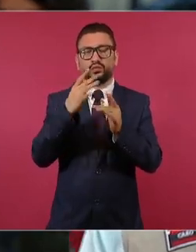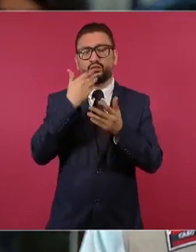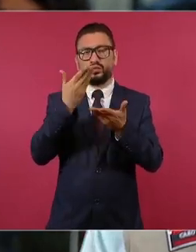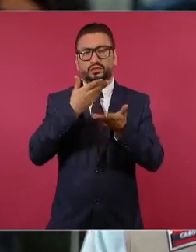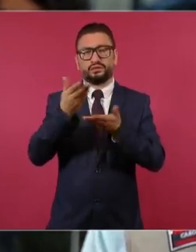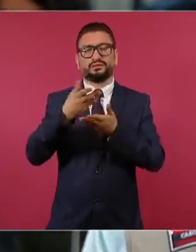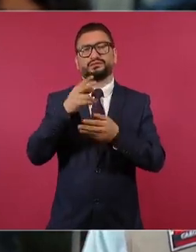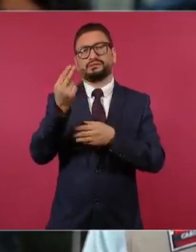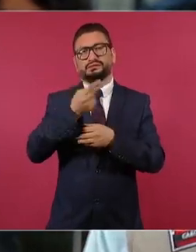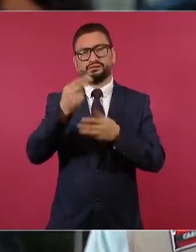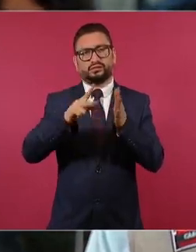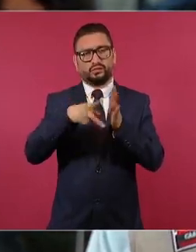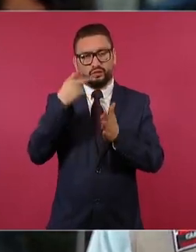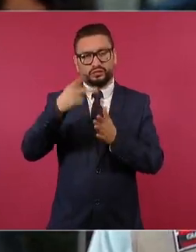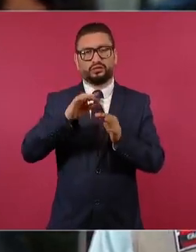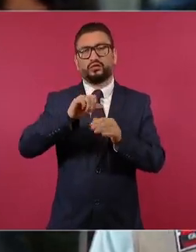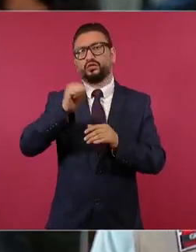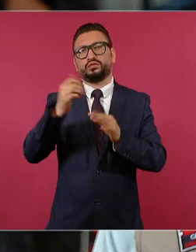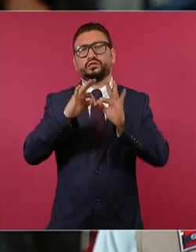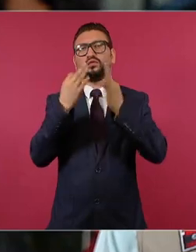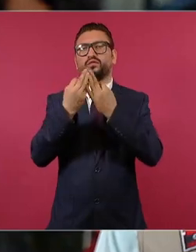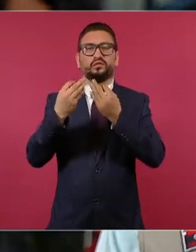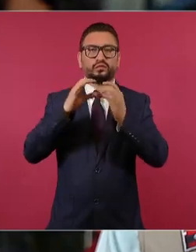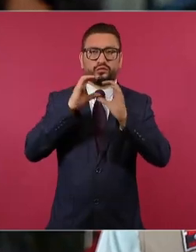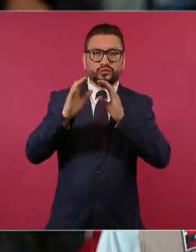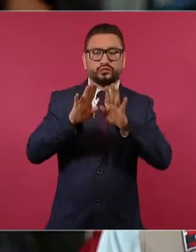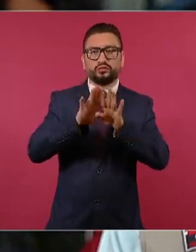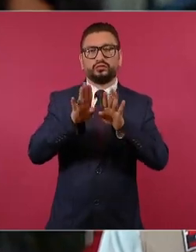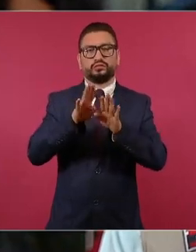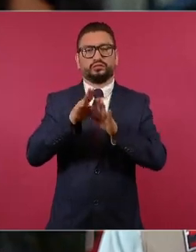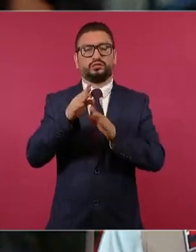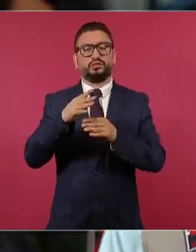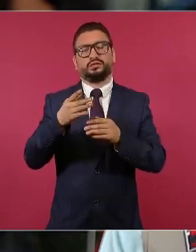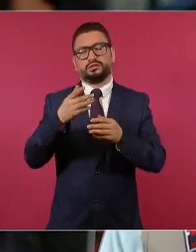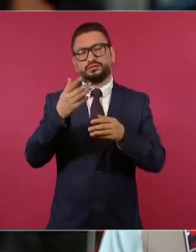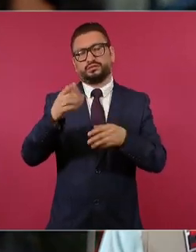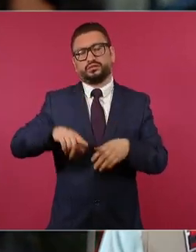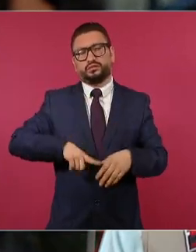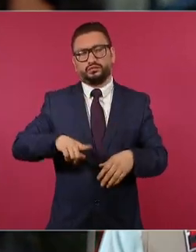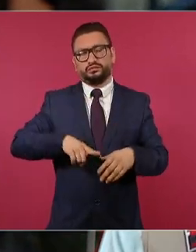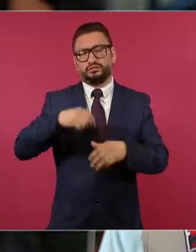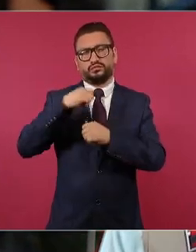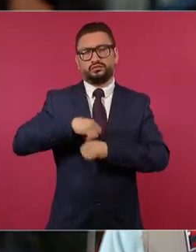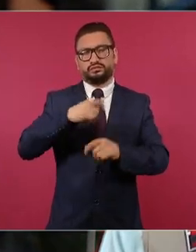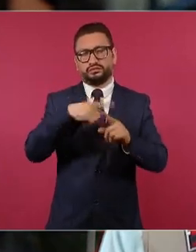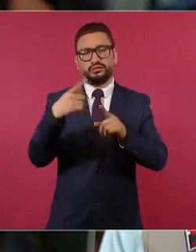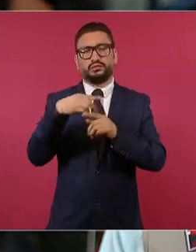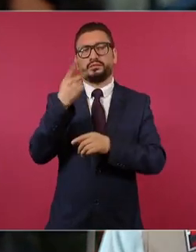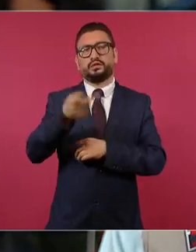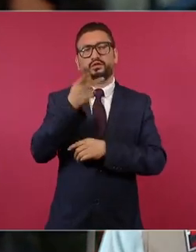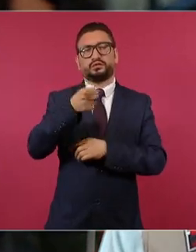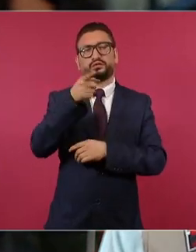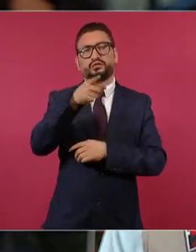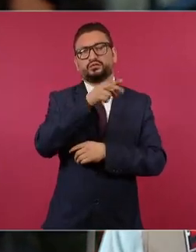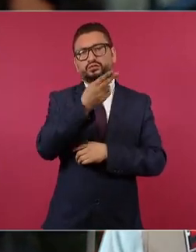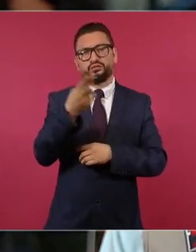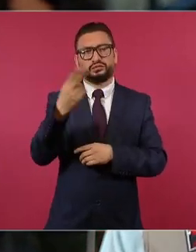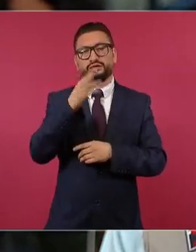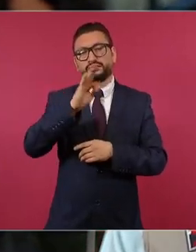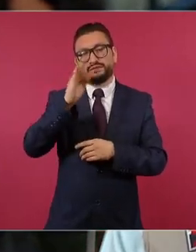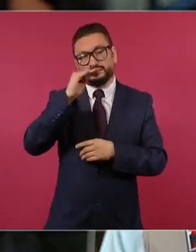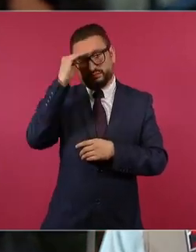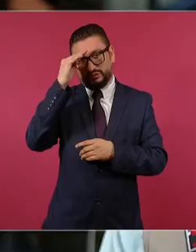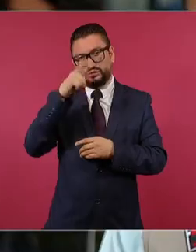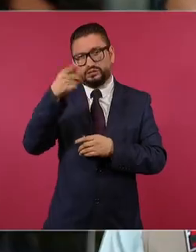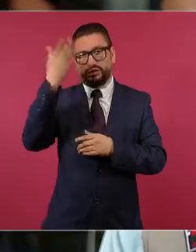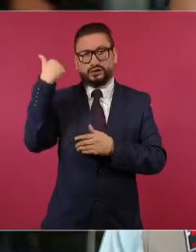necesario que haya otra forma de interlocución entre los poderes del Estado? Y en este sentido, bueno, pues preguntar si usted previó en el planteamiento, porque usted